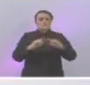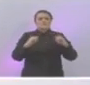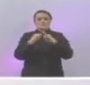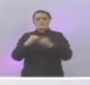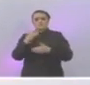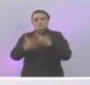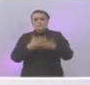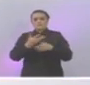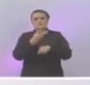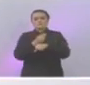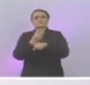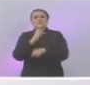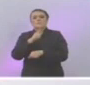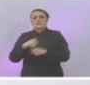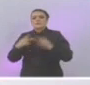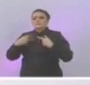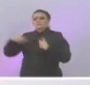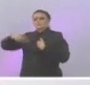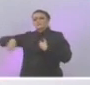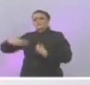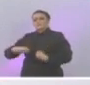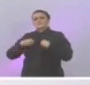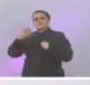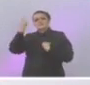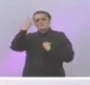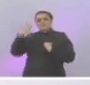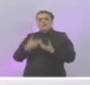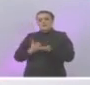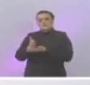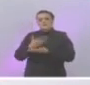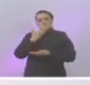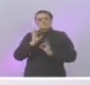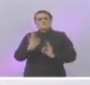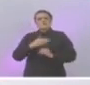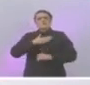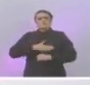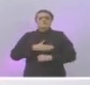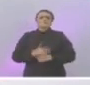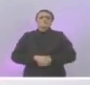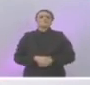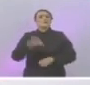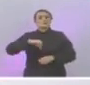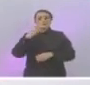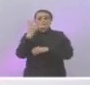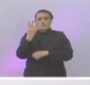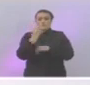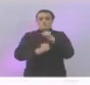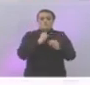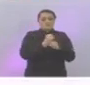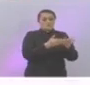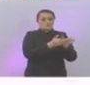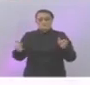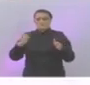promueven a todos los potosinos un acceso efectivo a la justicia. En estos 4 años